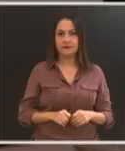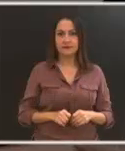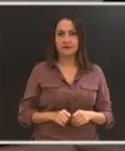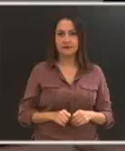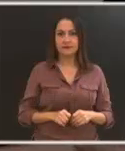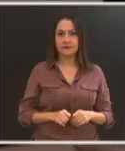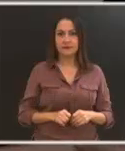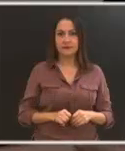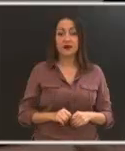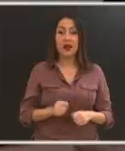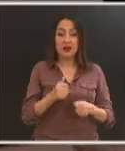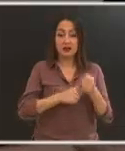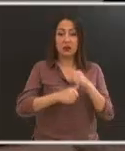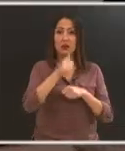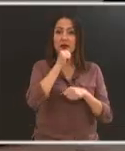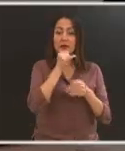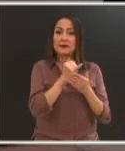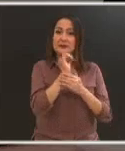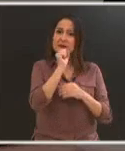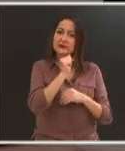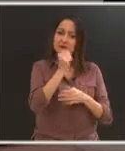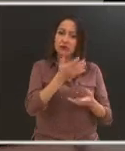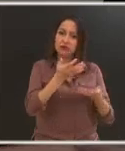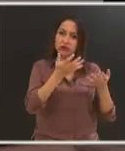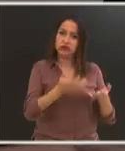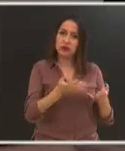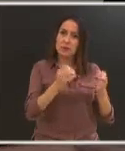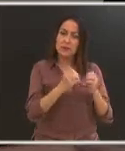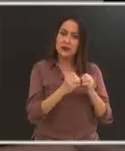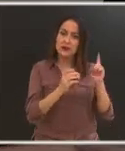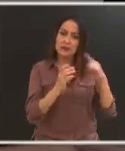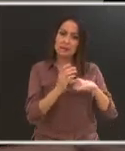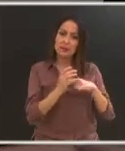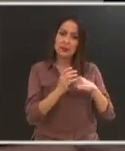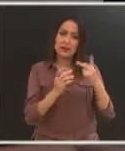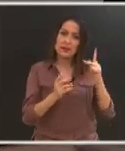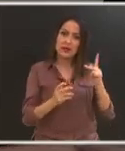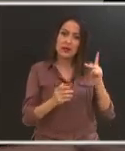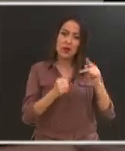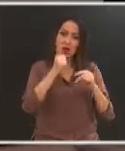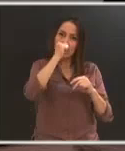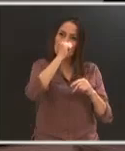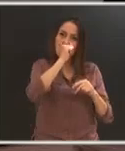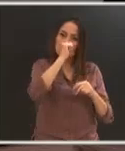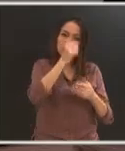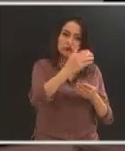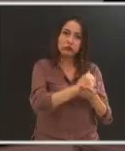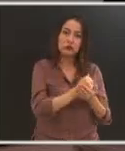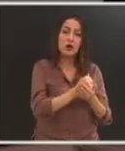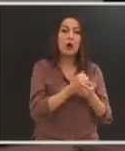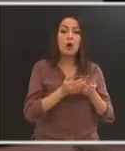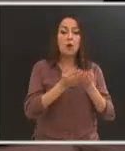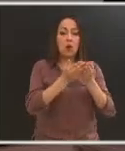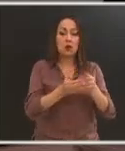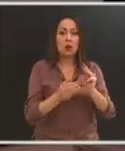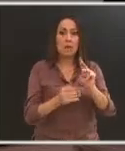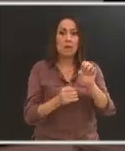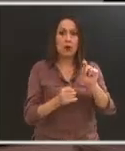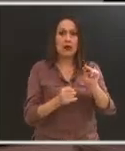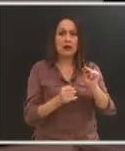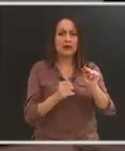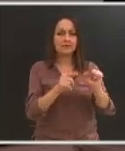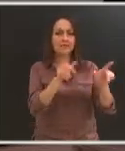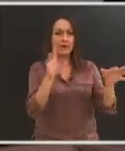Y las autoridades también investigan si el cargamento de más de 1,000 kilos de cocaína decomisado en el puerto de Moín está ligado